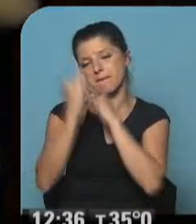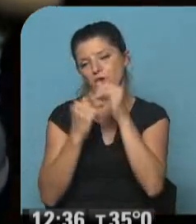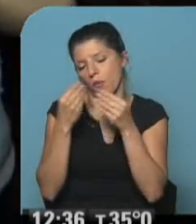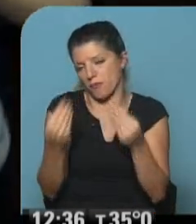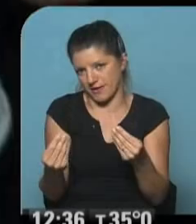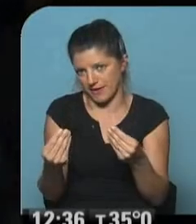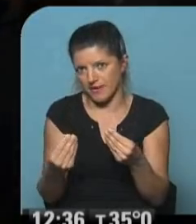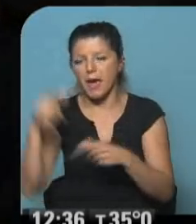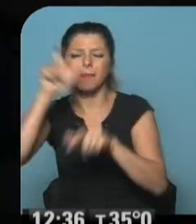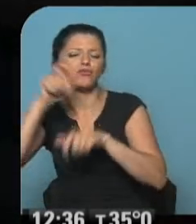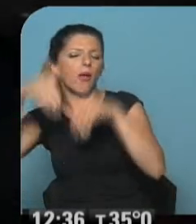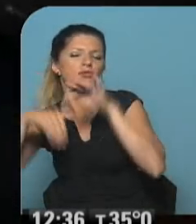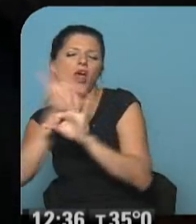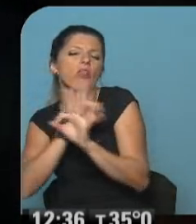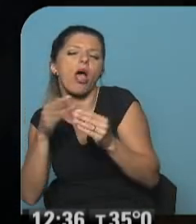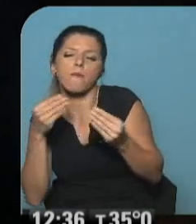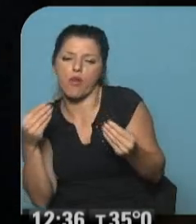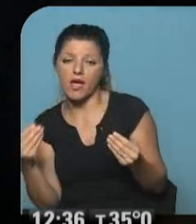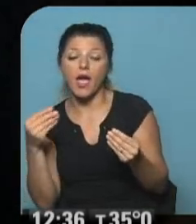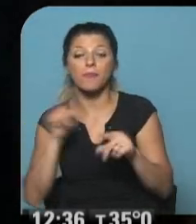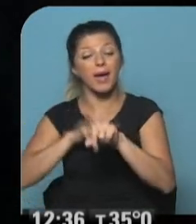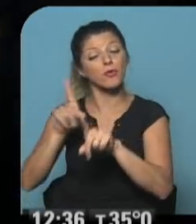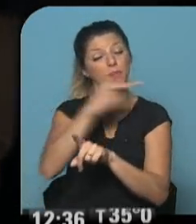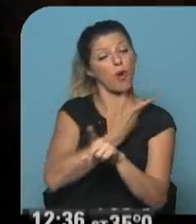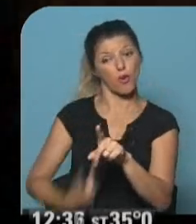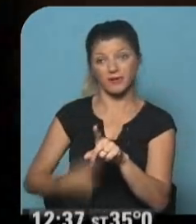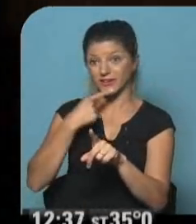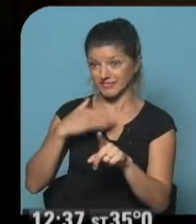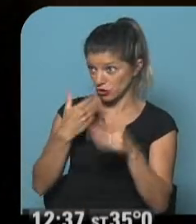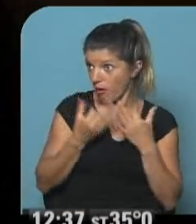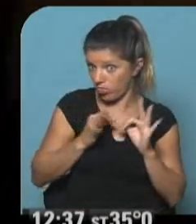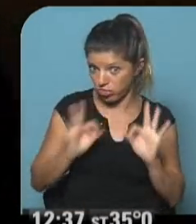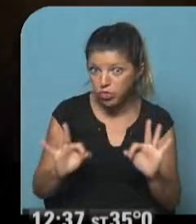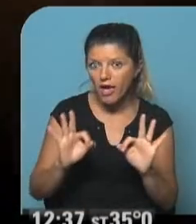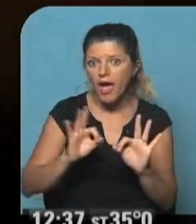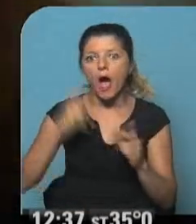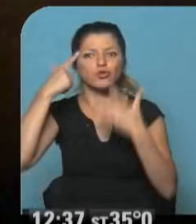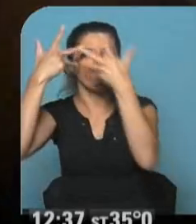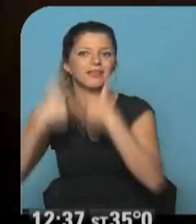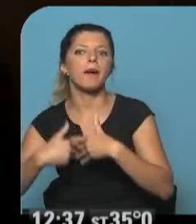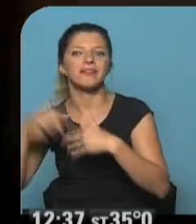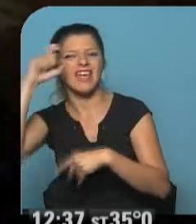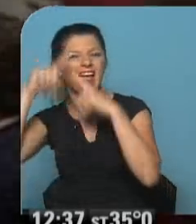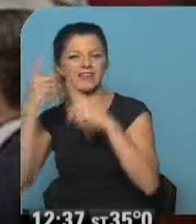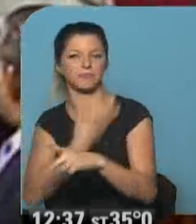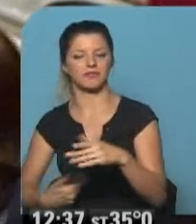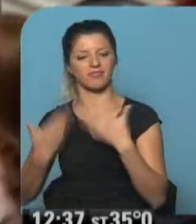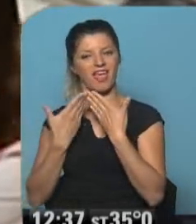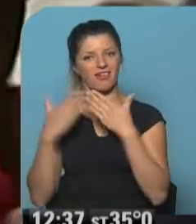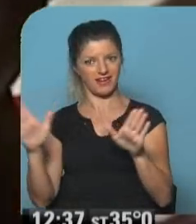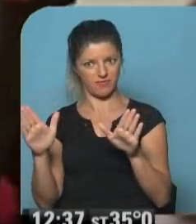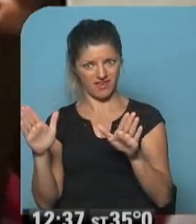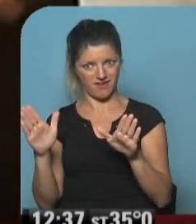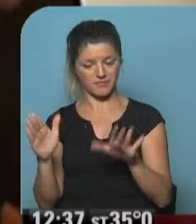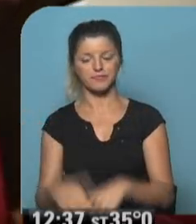esas abstenciones se produjeron porque el gobierno les prometió liberar al expresidente Fujimori. Poco antes,